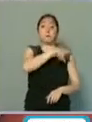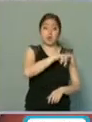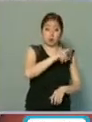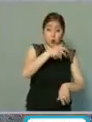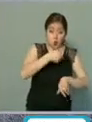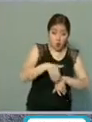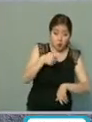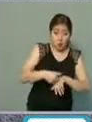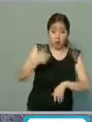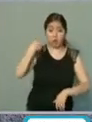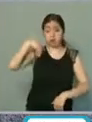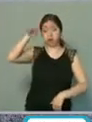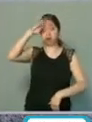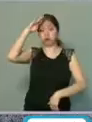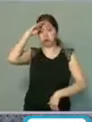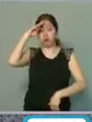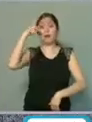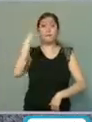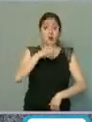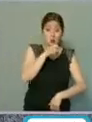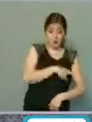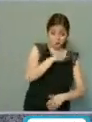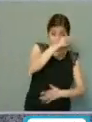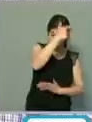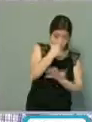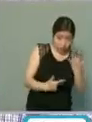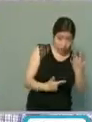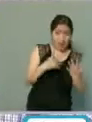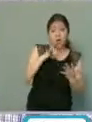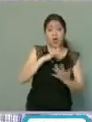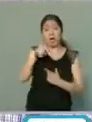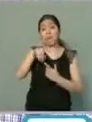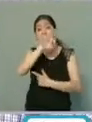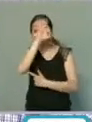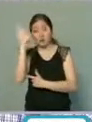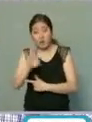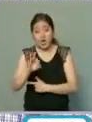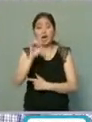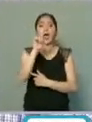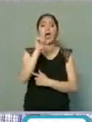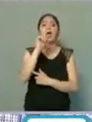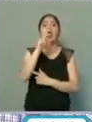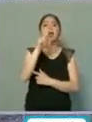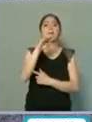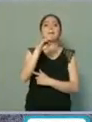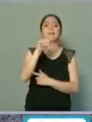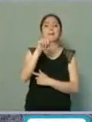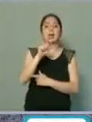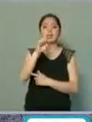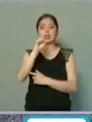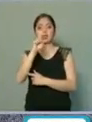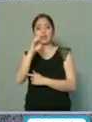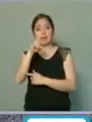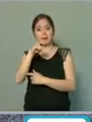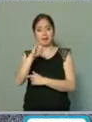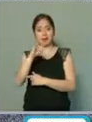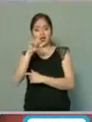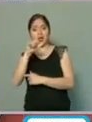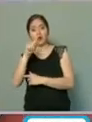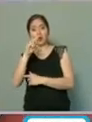inmenso. Y de este número, una gran porcentaje son armas semiautomáticas o armas automáticas, que son